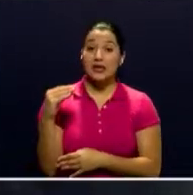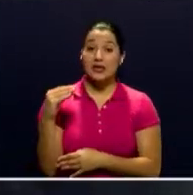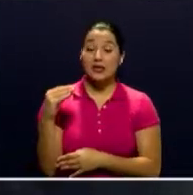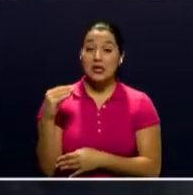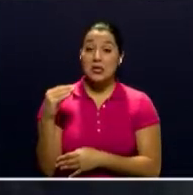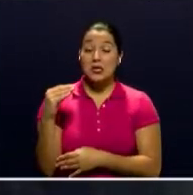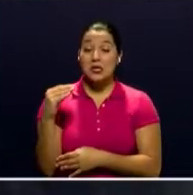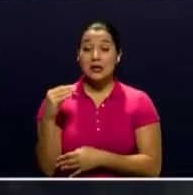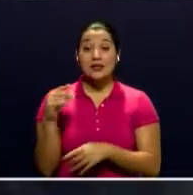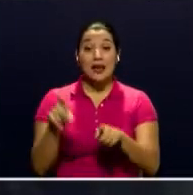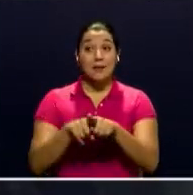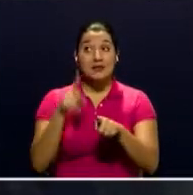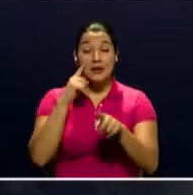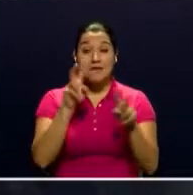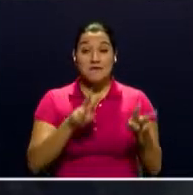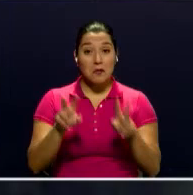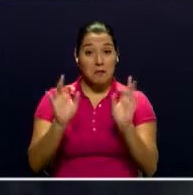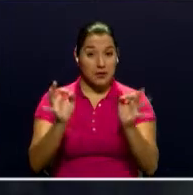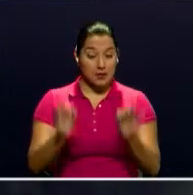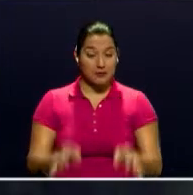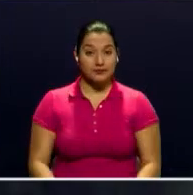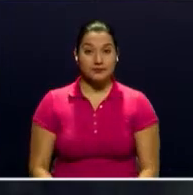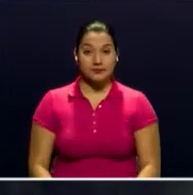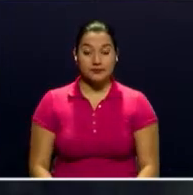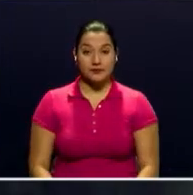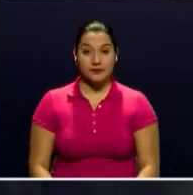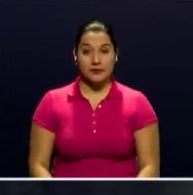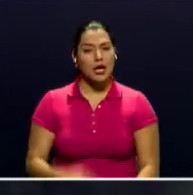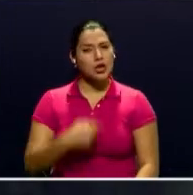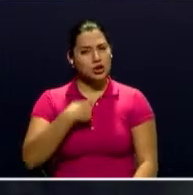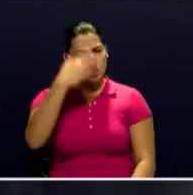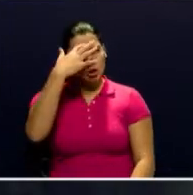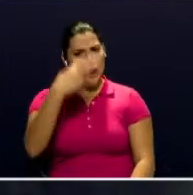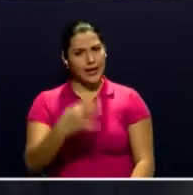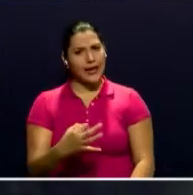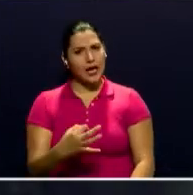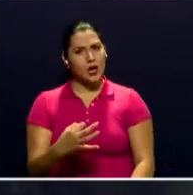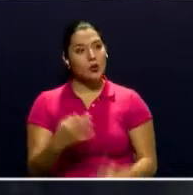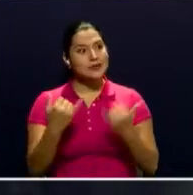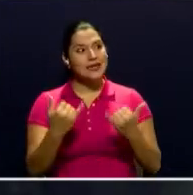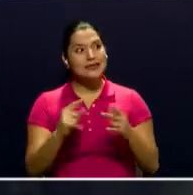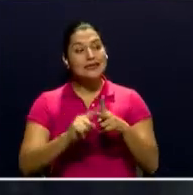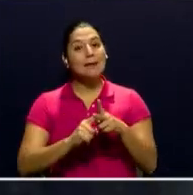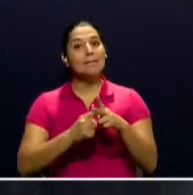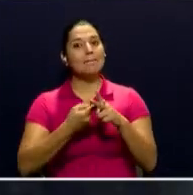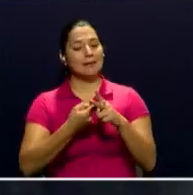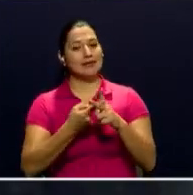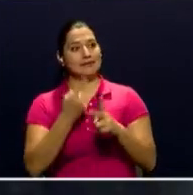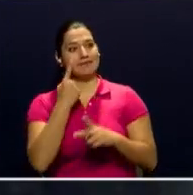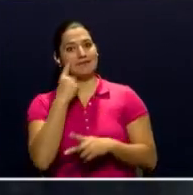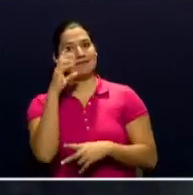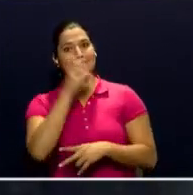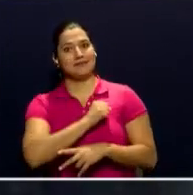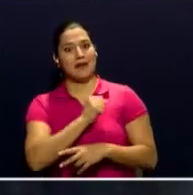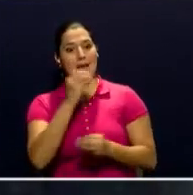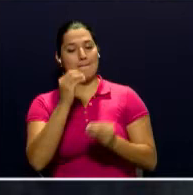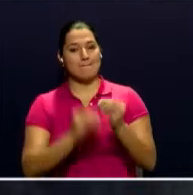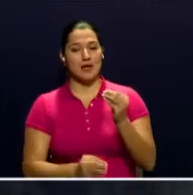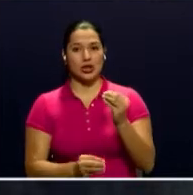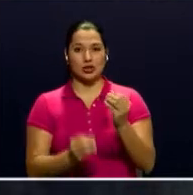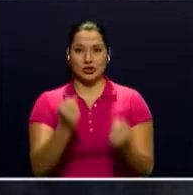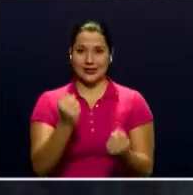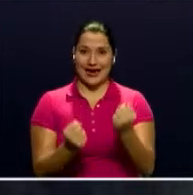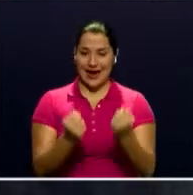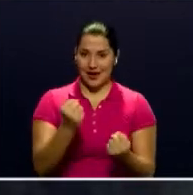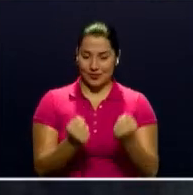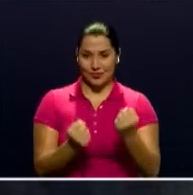buenas condiciones de visibilidad. Creo que se empieza a apreciar una disminución en